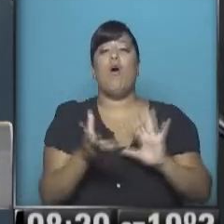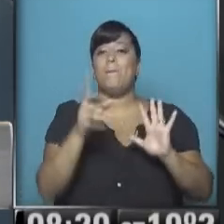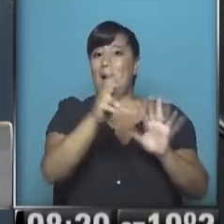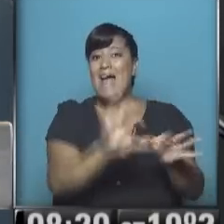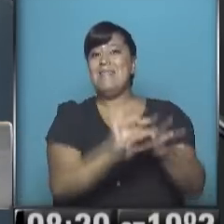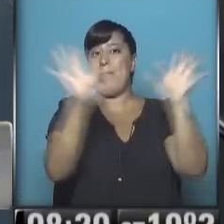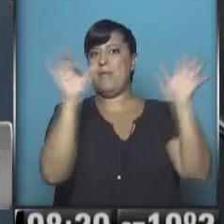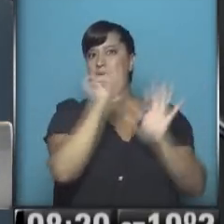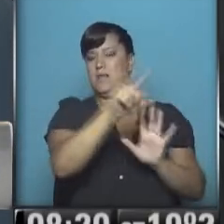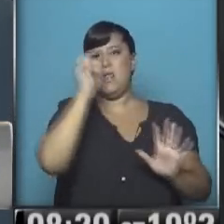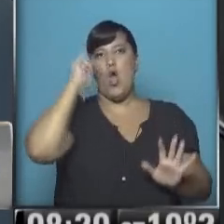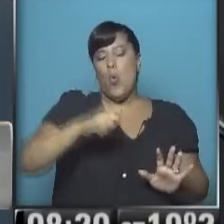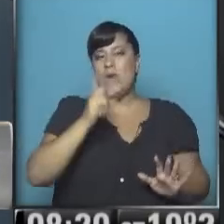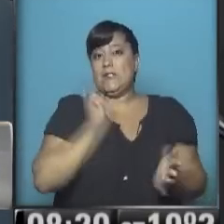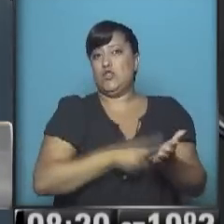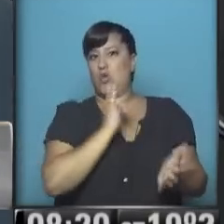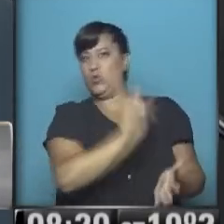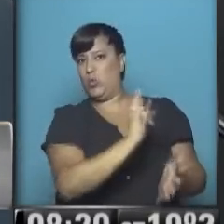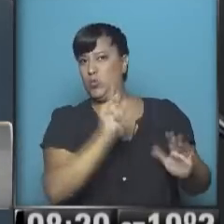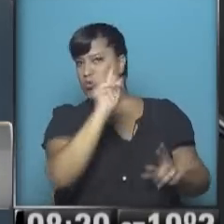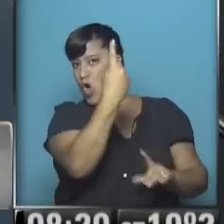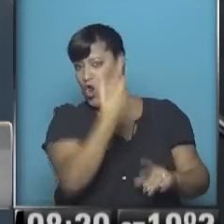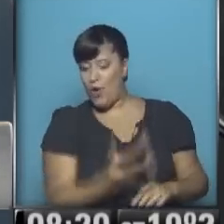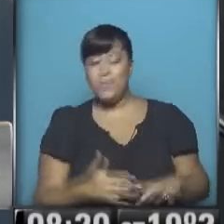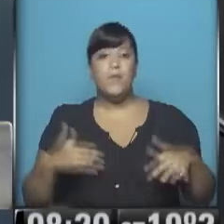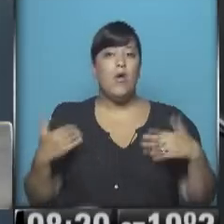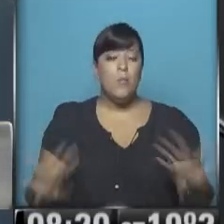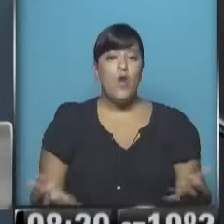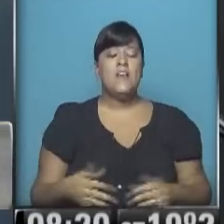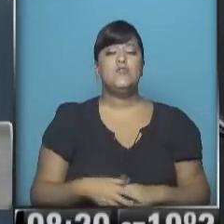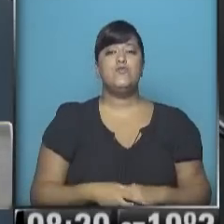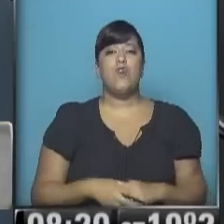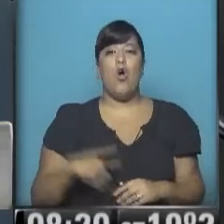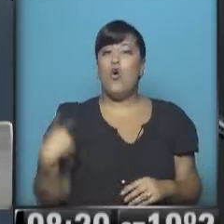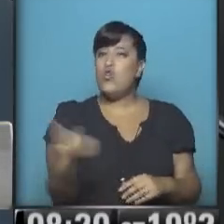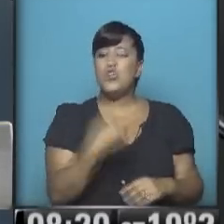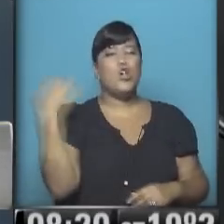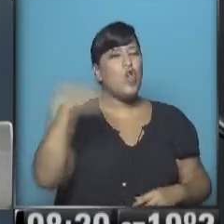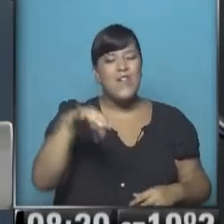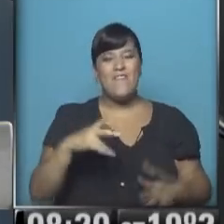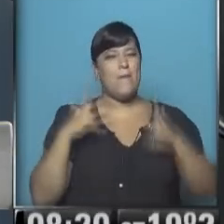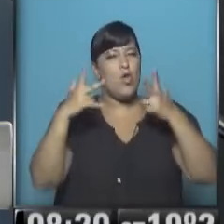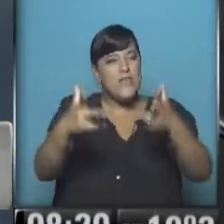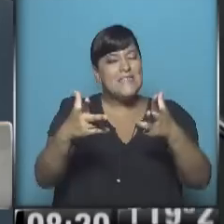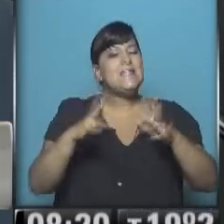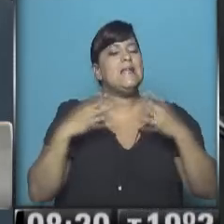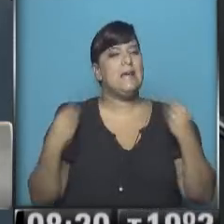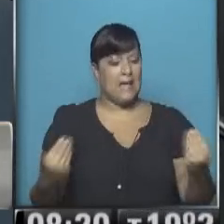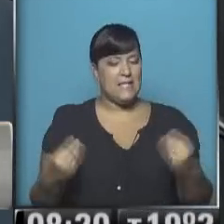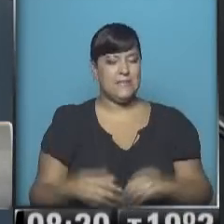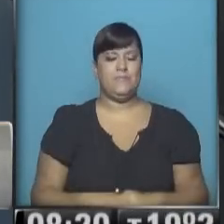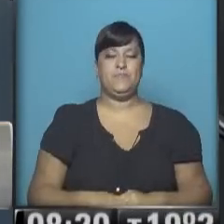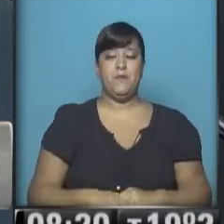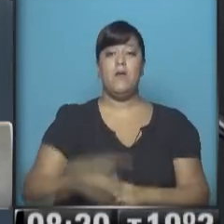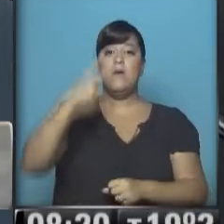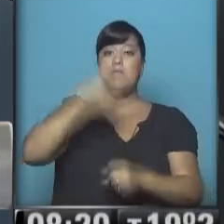decisoria del juez por lo por tanto lo que nosotros debemos señalar enfáticamente es lo siguiente